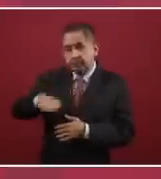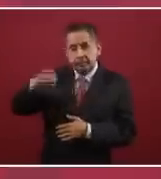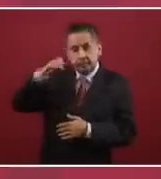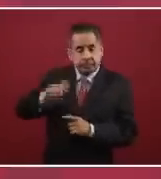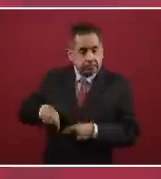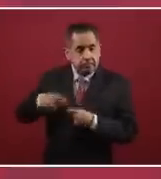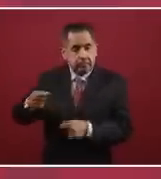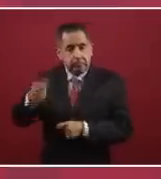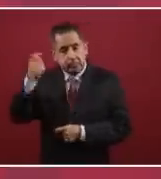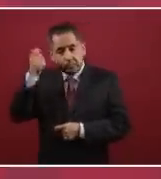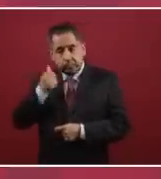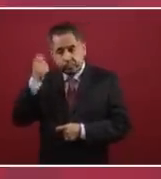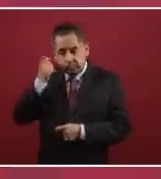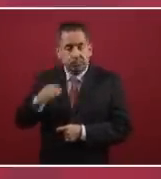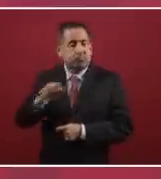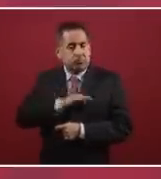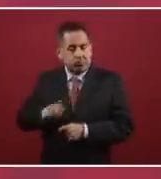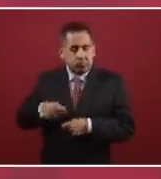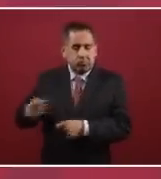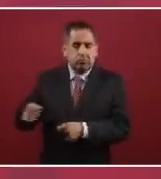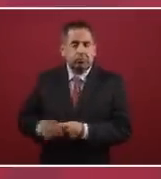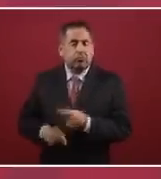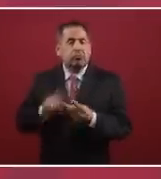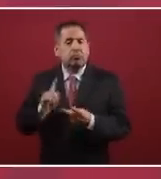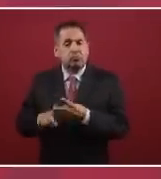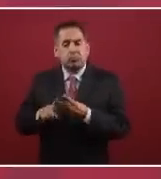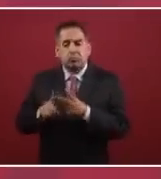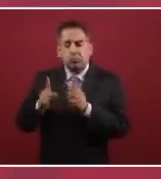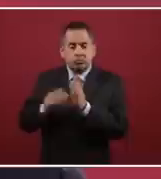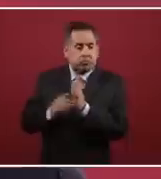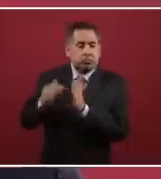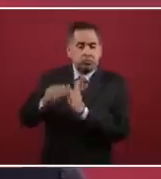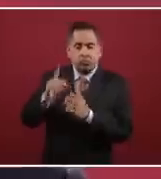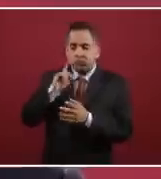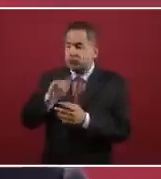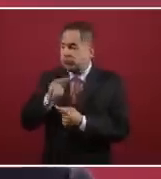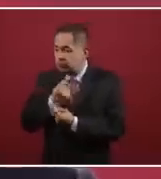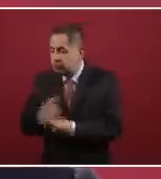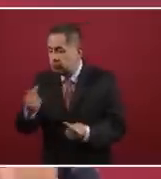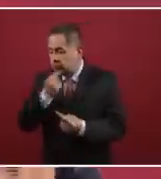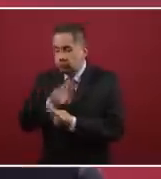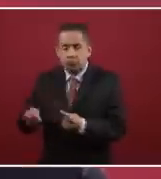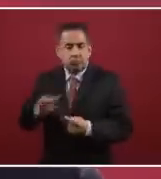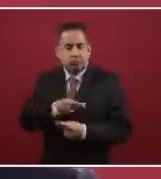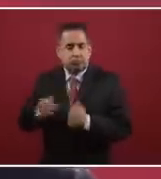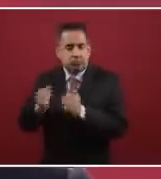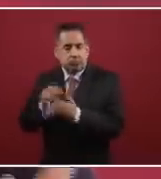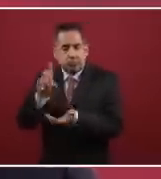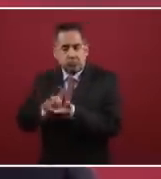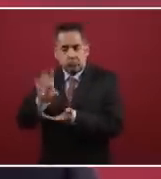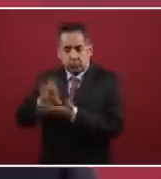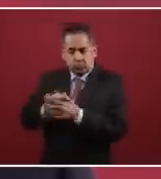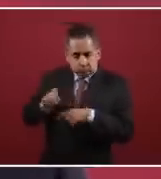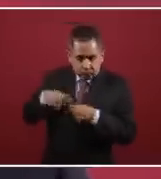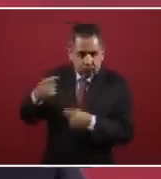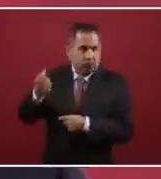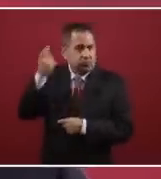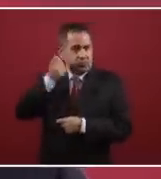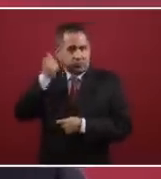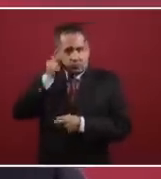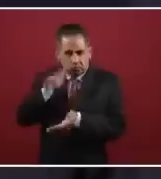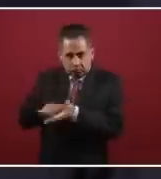tengan pensión, que 1 millón de niñas, niños pobres con discapacidad tengan pensión.